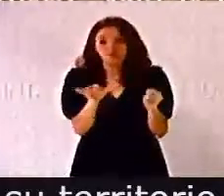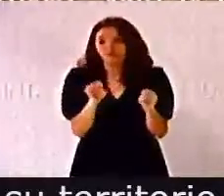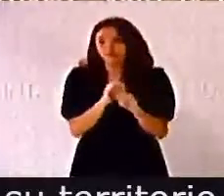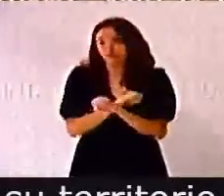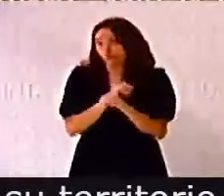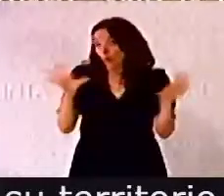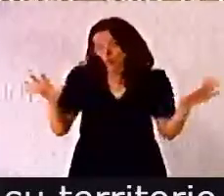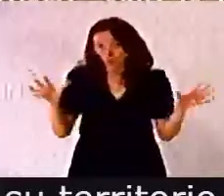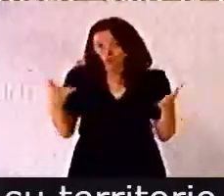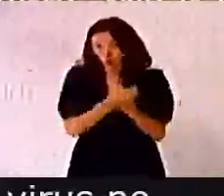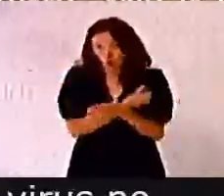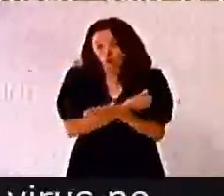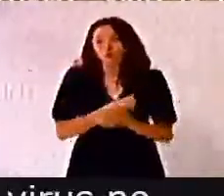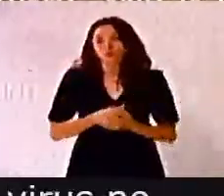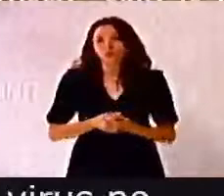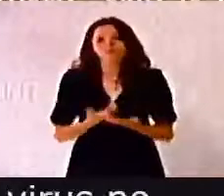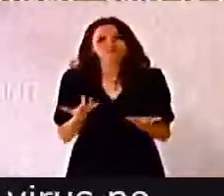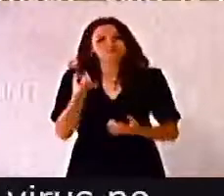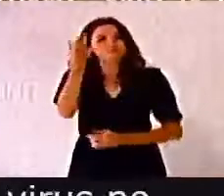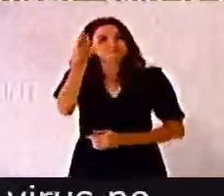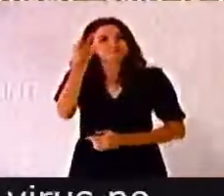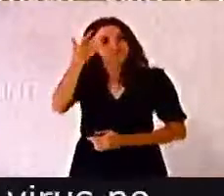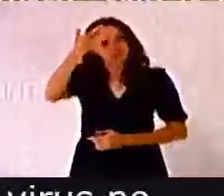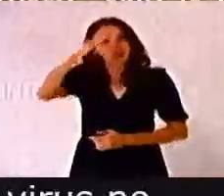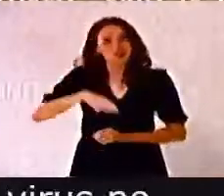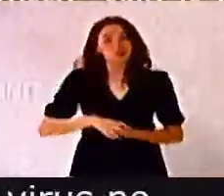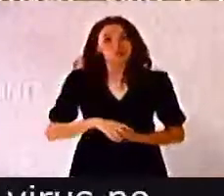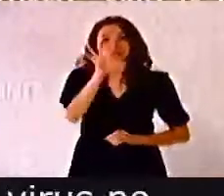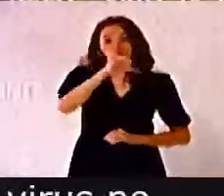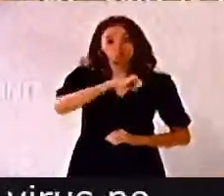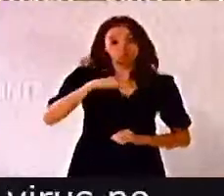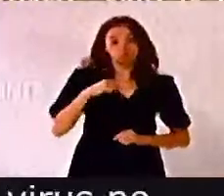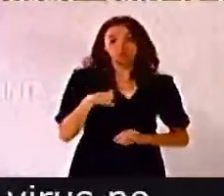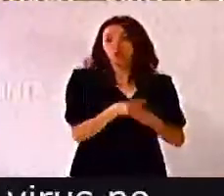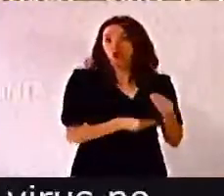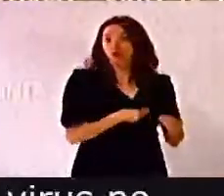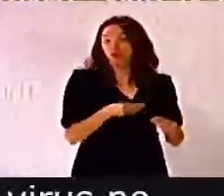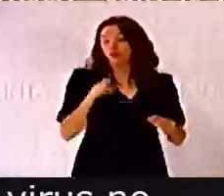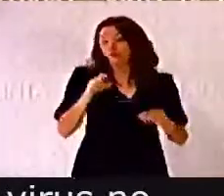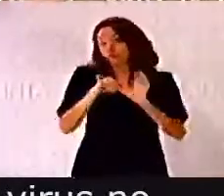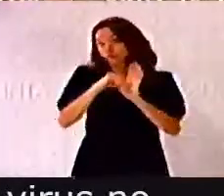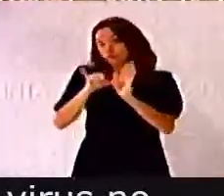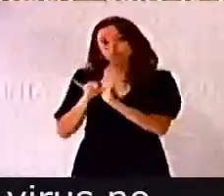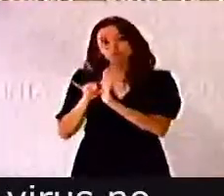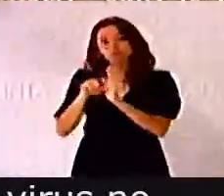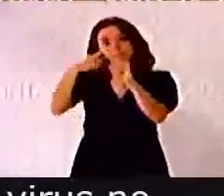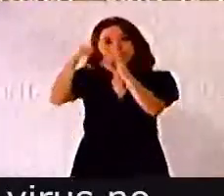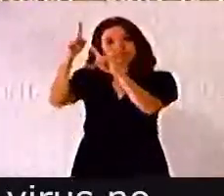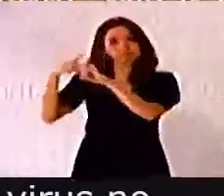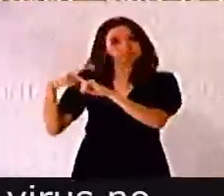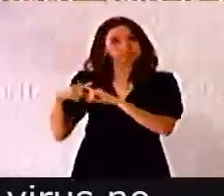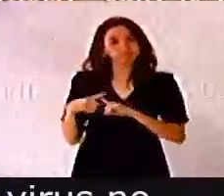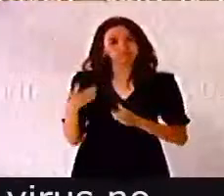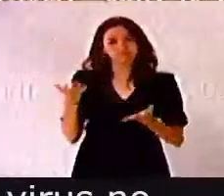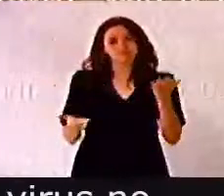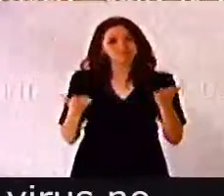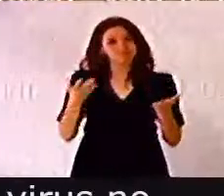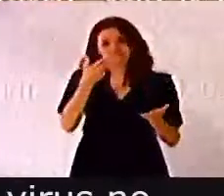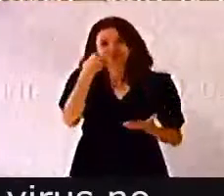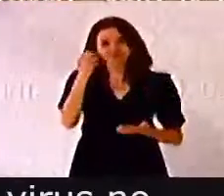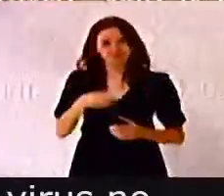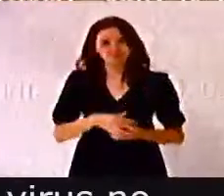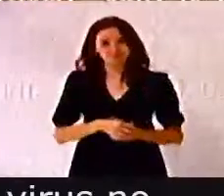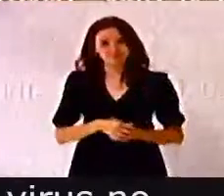autonomía. Y, por tanto, no tiene sentido que yo haga una cosa en mi territorio si en los territorios que me rodean se hacen cosas diferentes. Tan